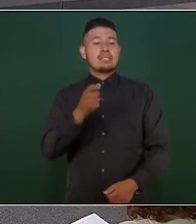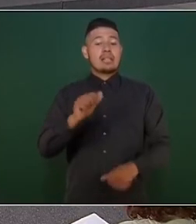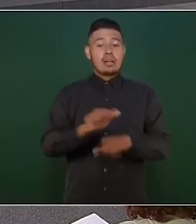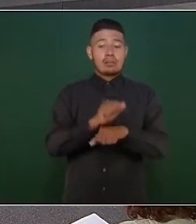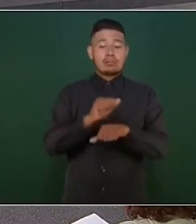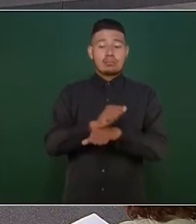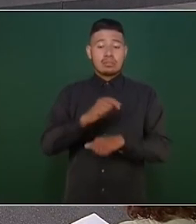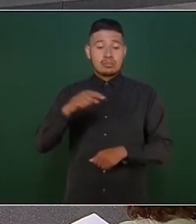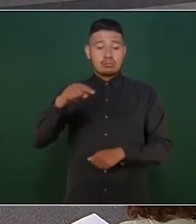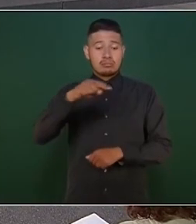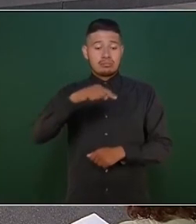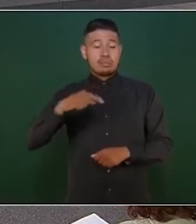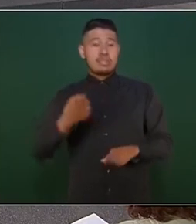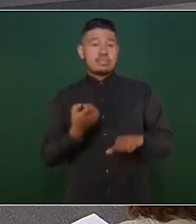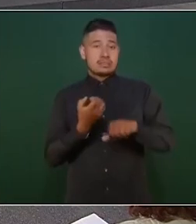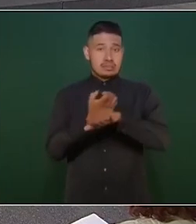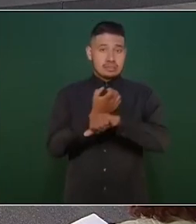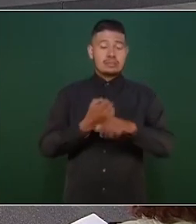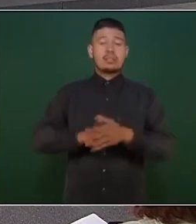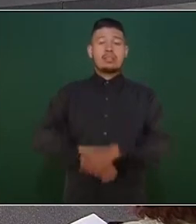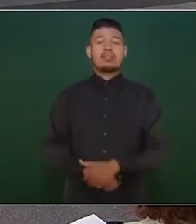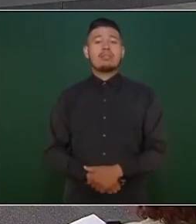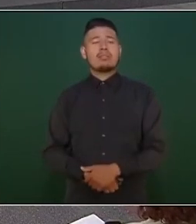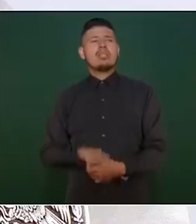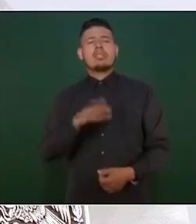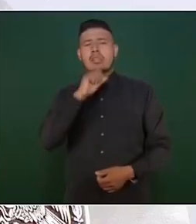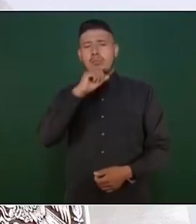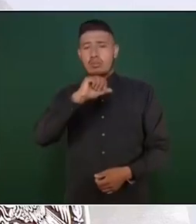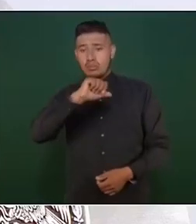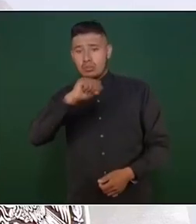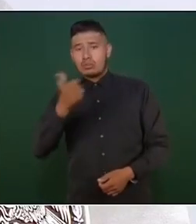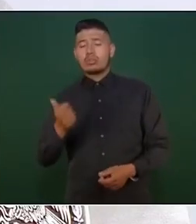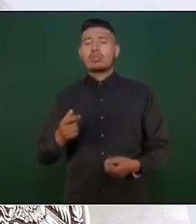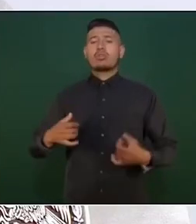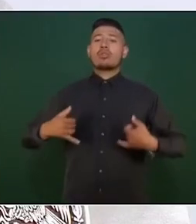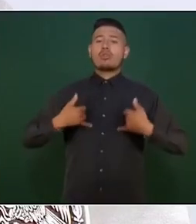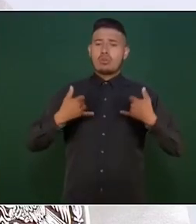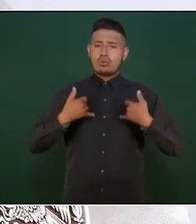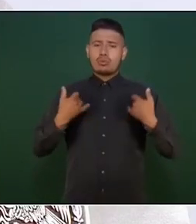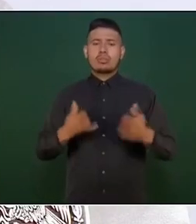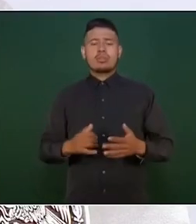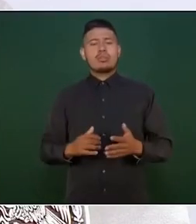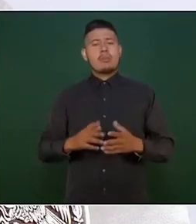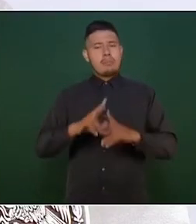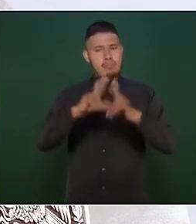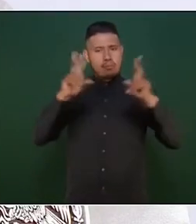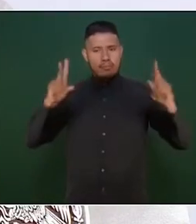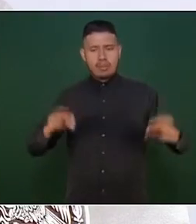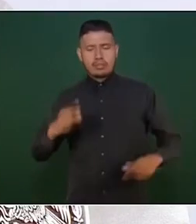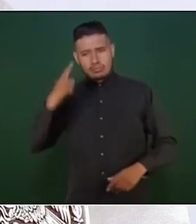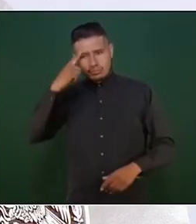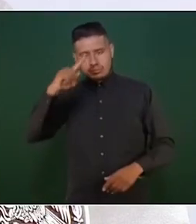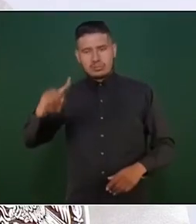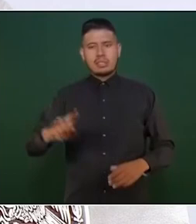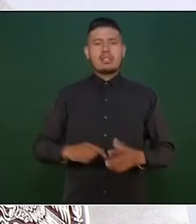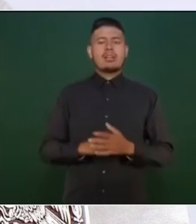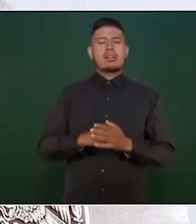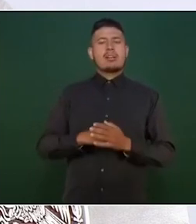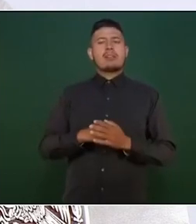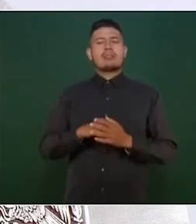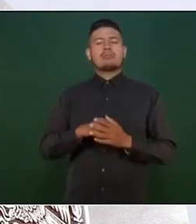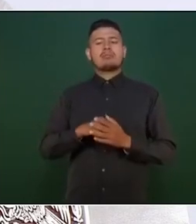que circulan en el estado. También otro programa, el de jóvenes constructores de paz, las colonias con